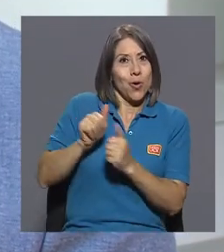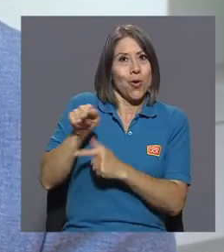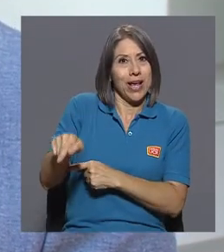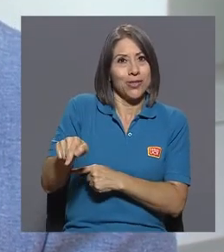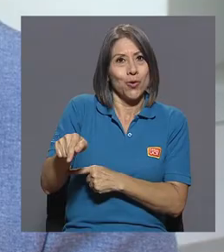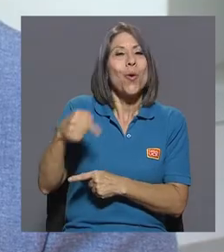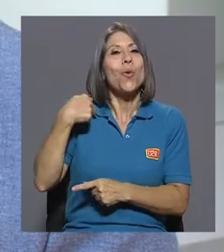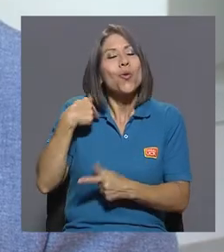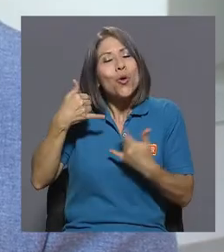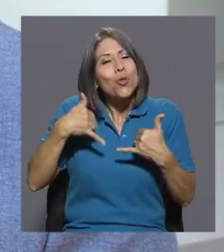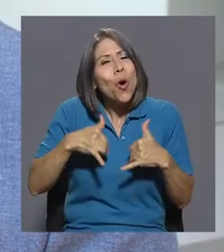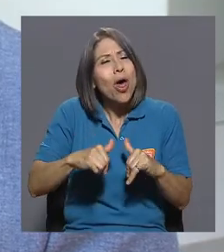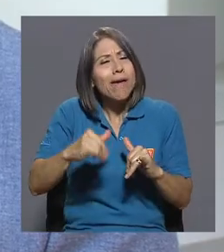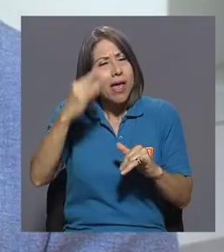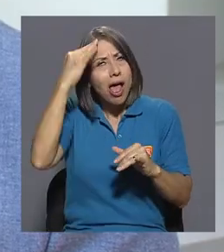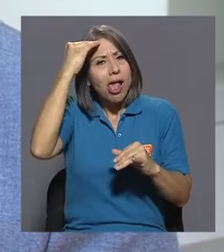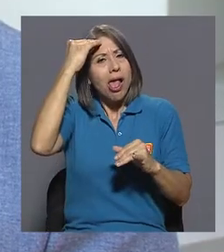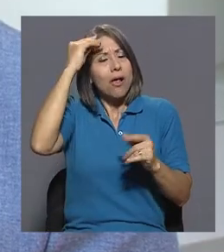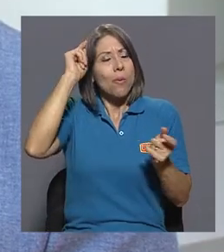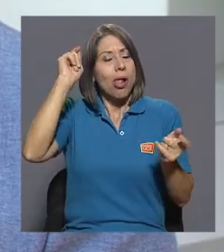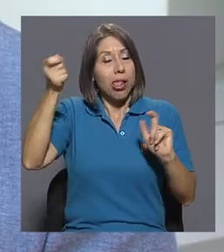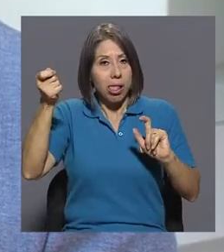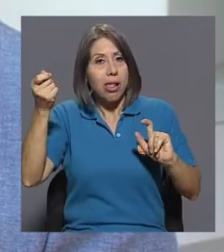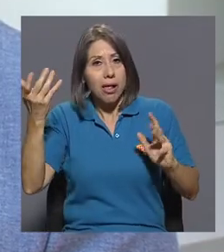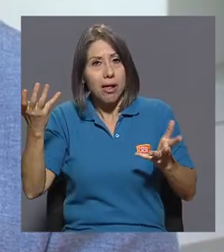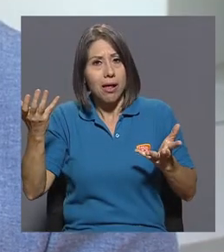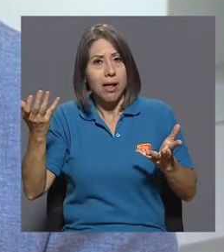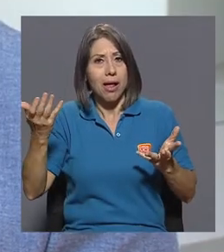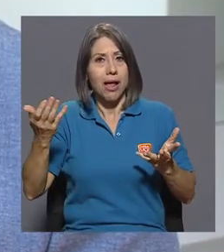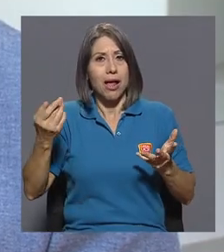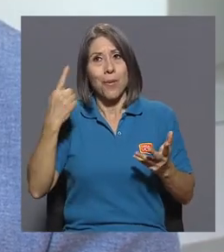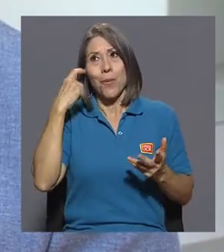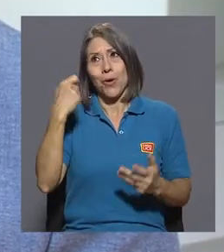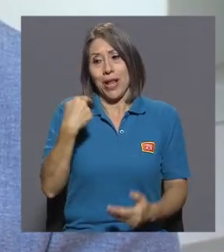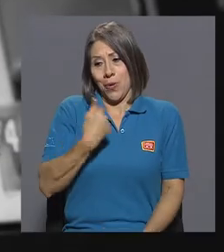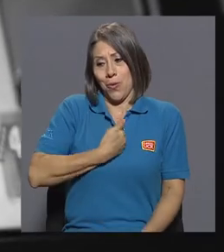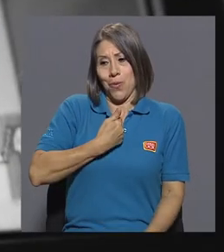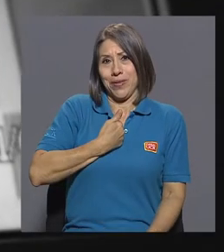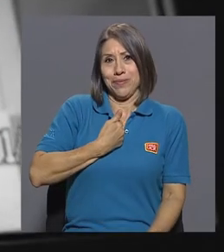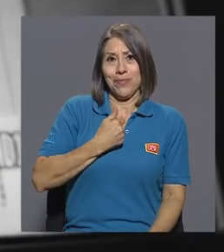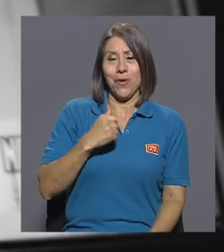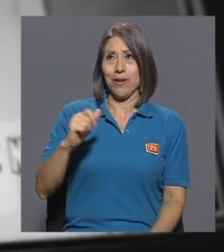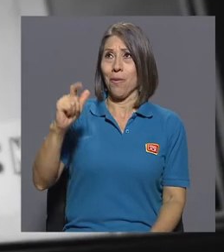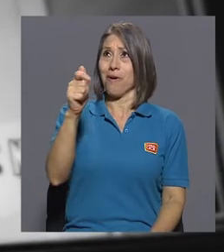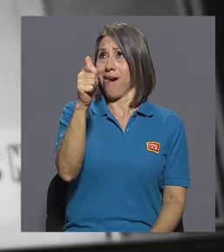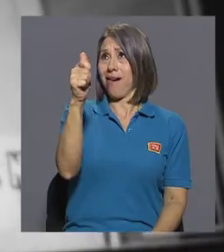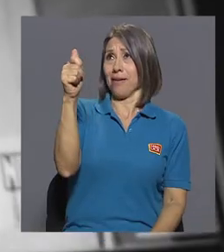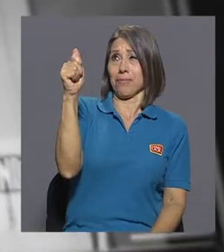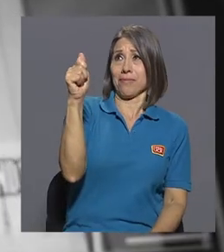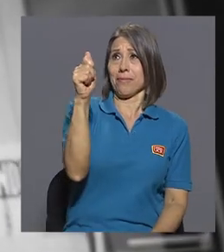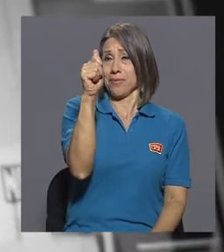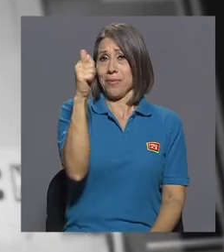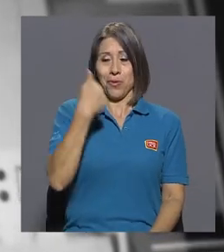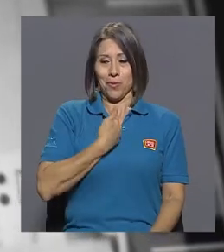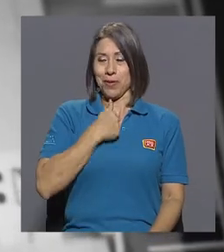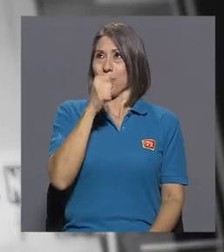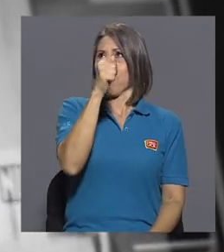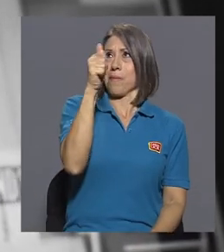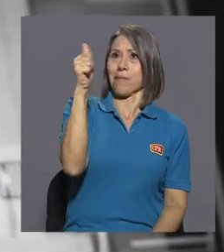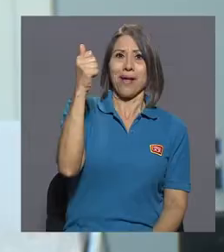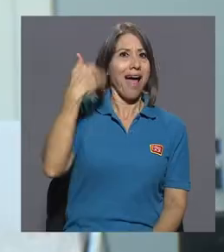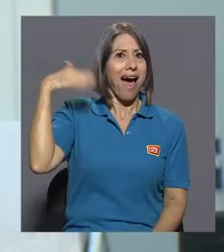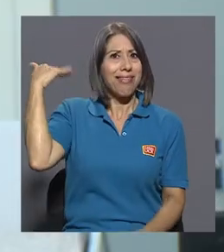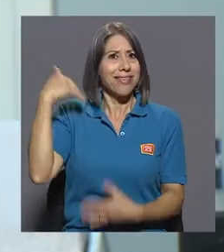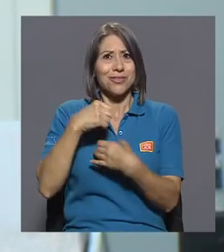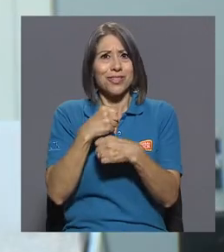¿verdad? Porque no, tomarse autofotos no era algo que uno hacía antes, le hubiera parecido uno muy extraño agarrar una cámara